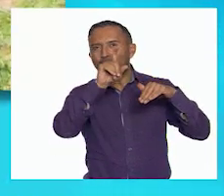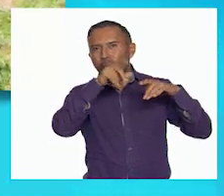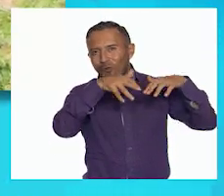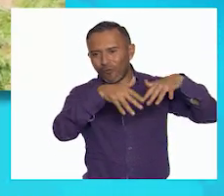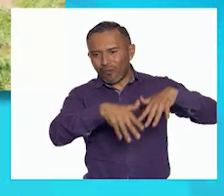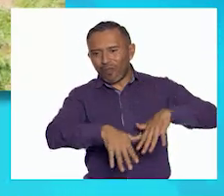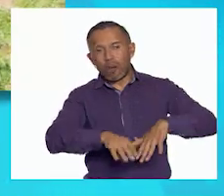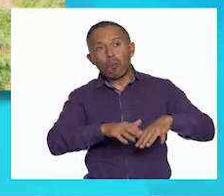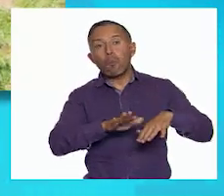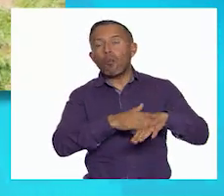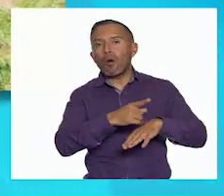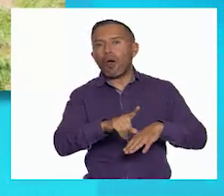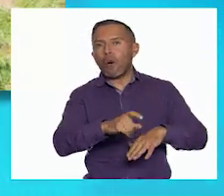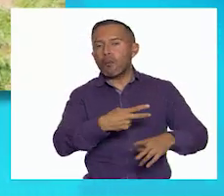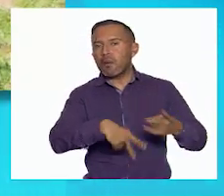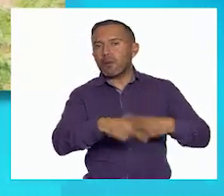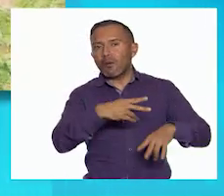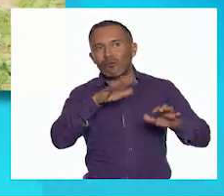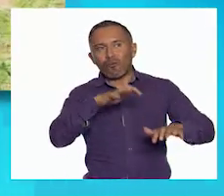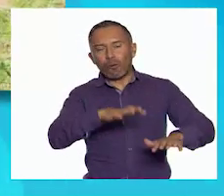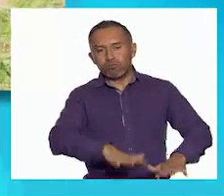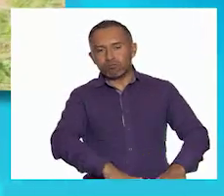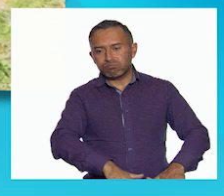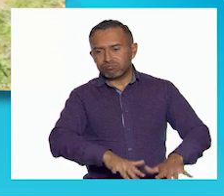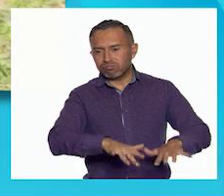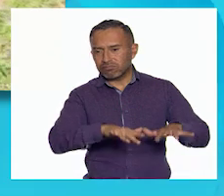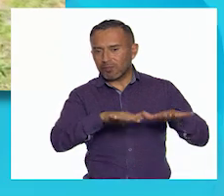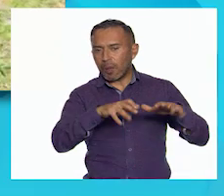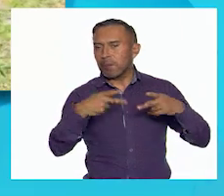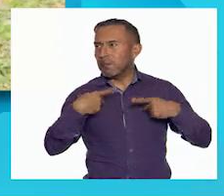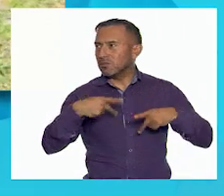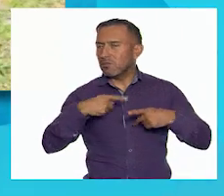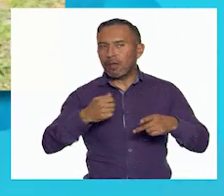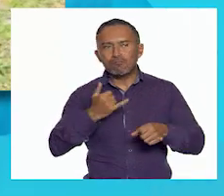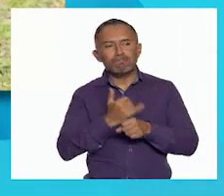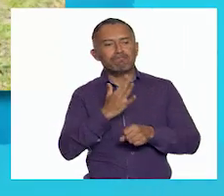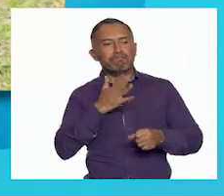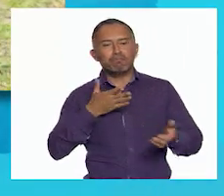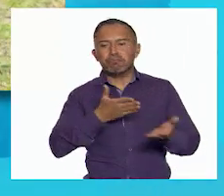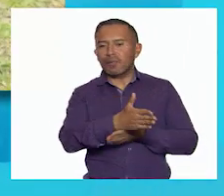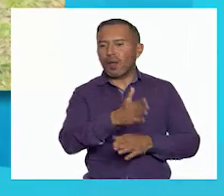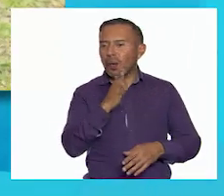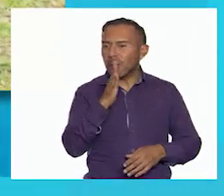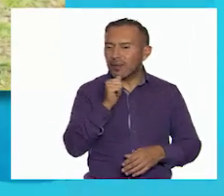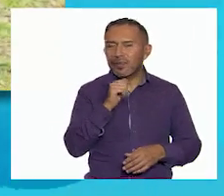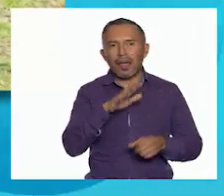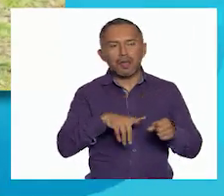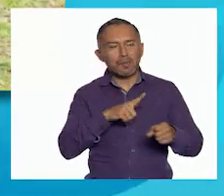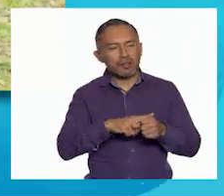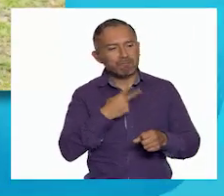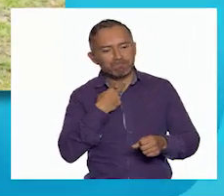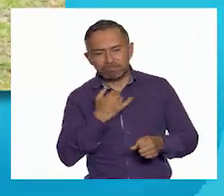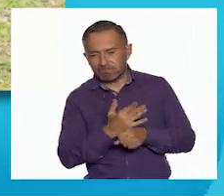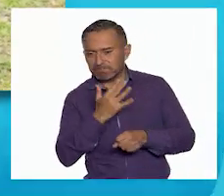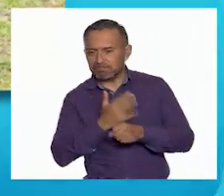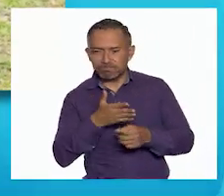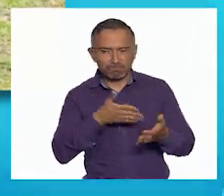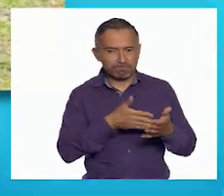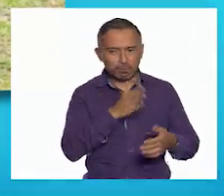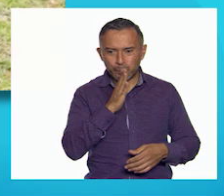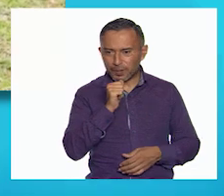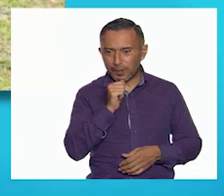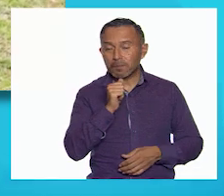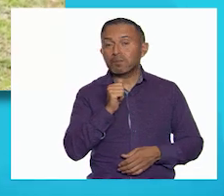crecían bastante, que la gente no podía pasar, ni los animales. Para atravesar tenían que